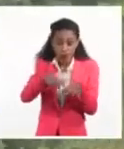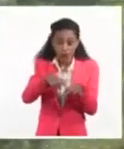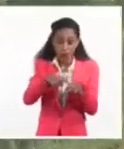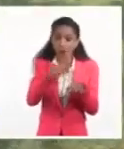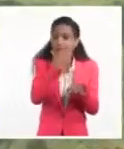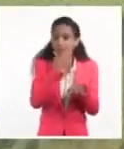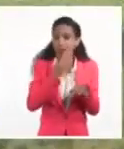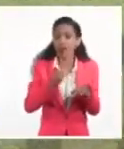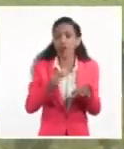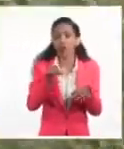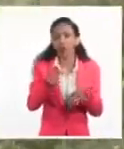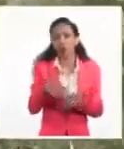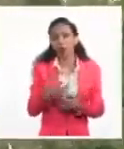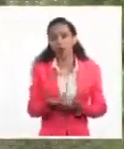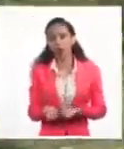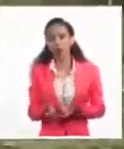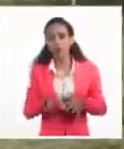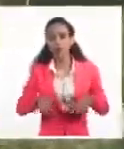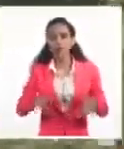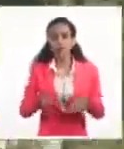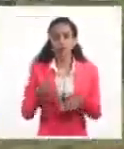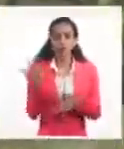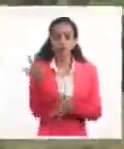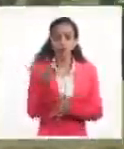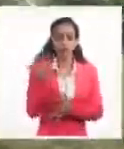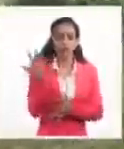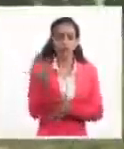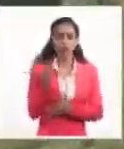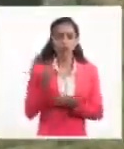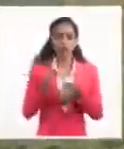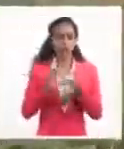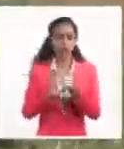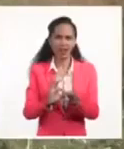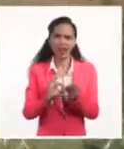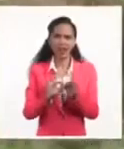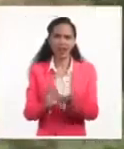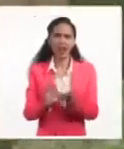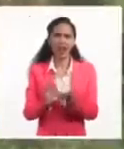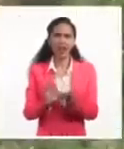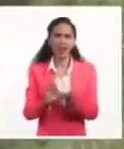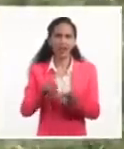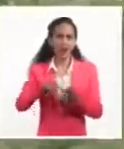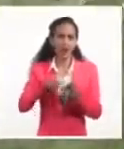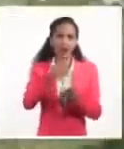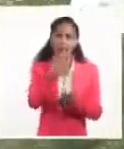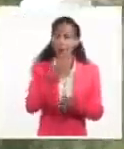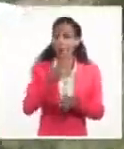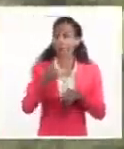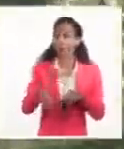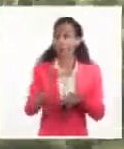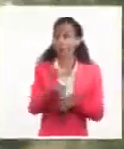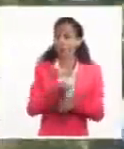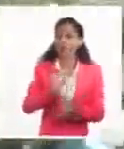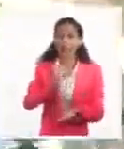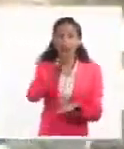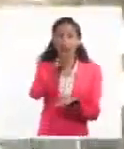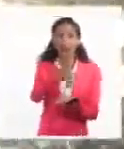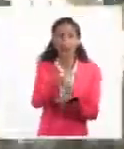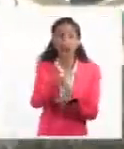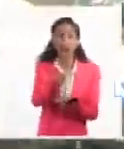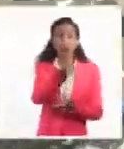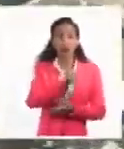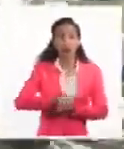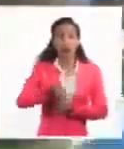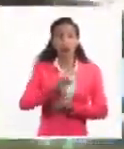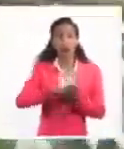Isla de la Juventud. Ian no hizo grandes estragos al territorio, pero sí su furia tocó sitios como la de